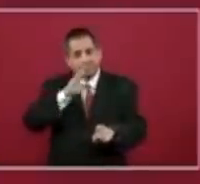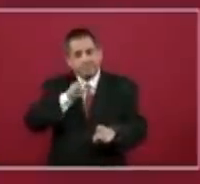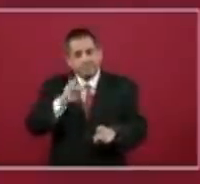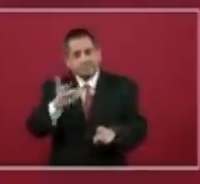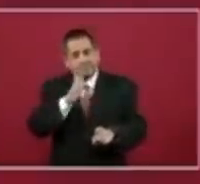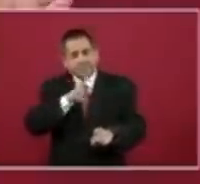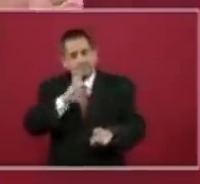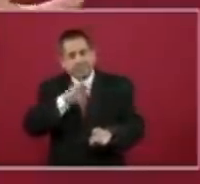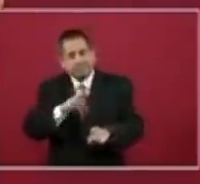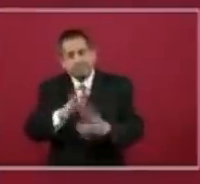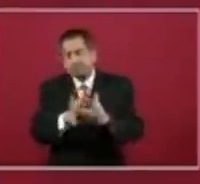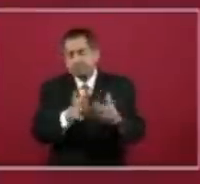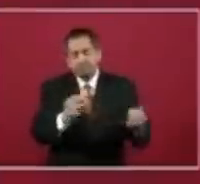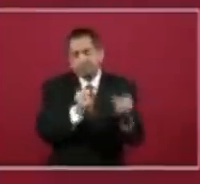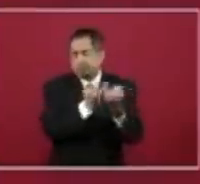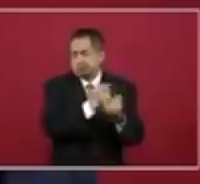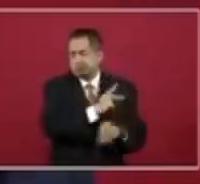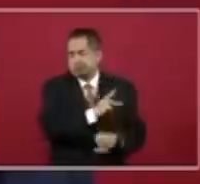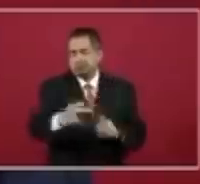O sea,